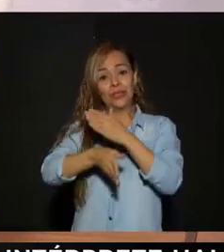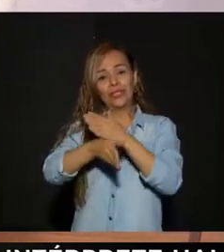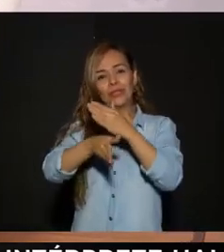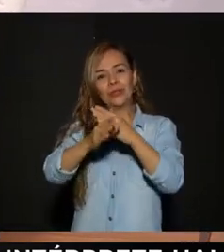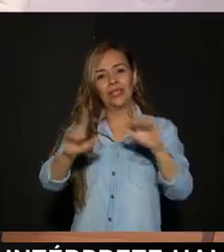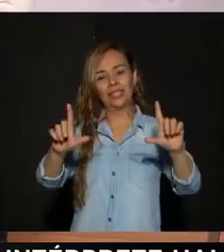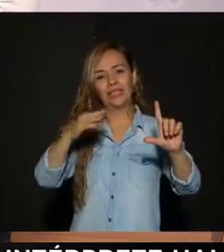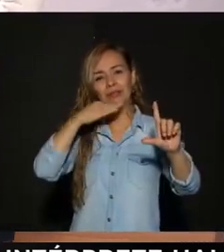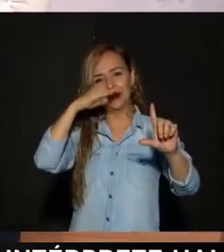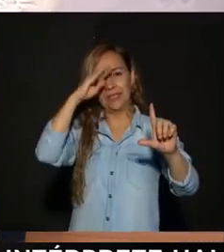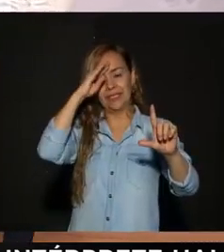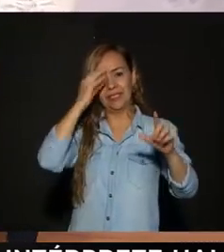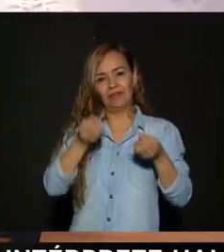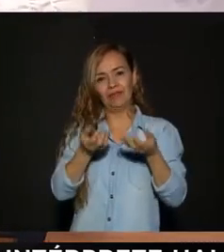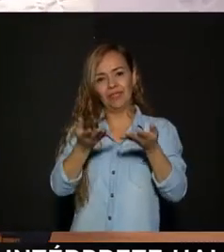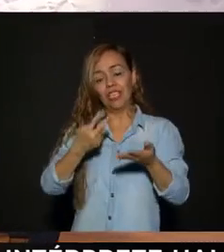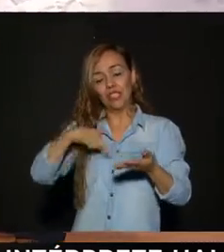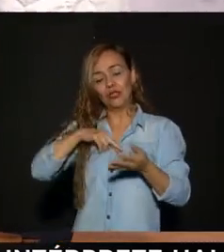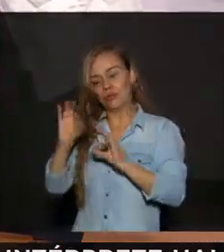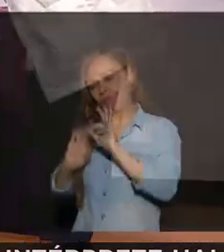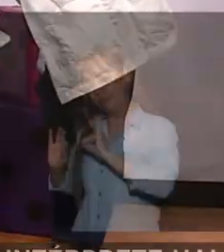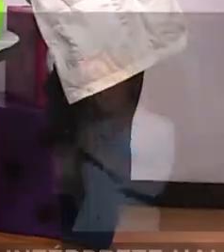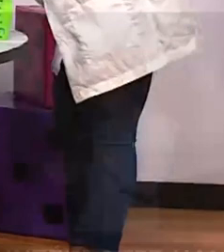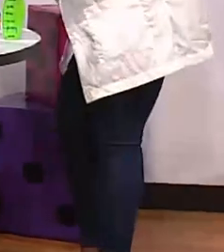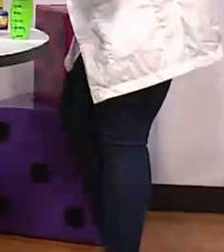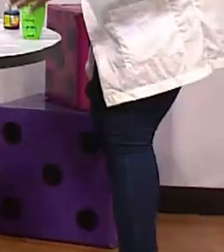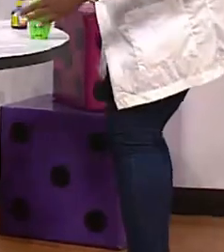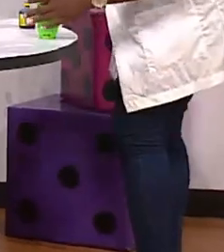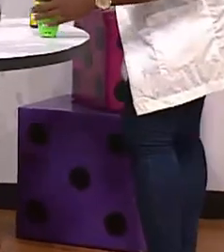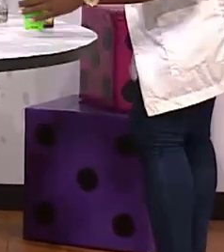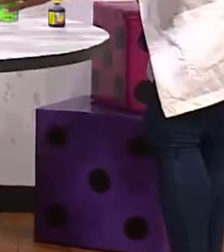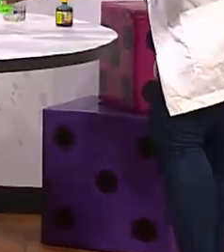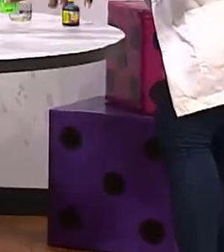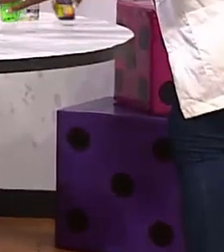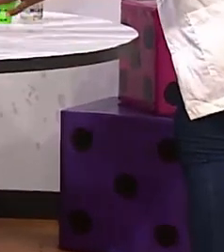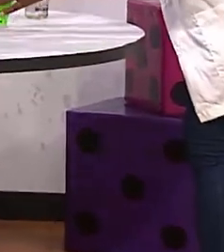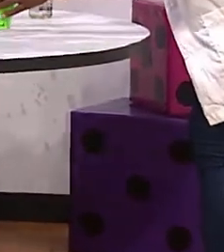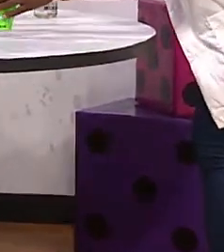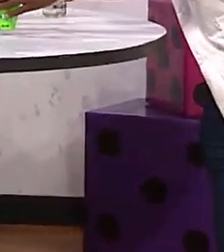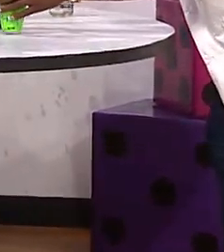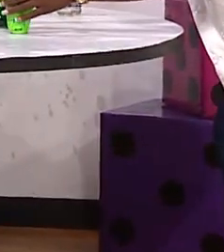Telemedellín. Nosotros acá nos vamos a quedar recogiendo todo el desorden.